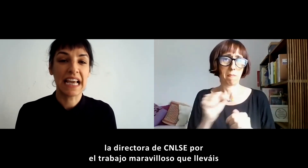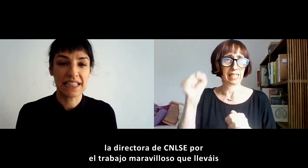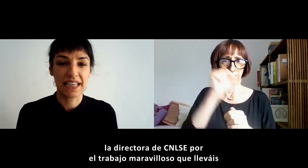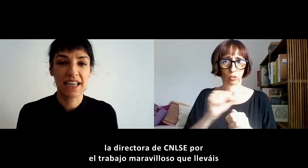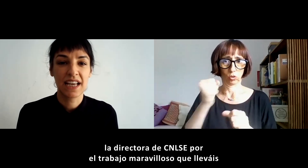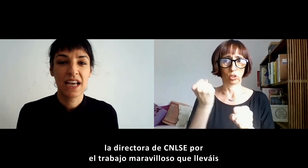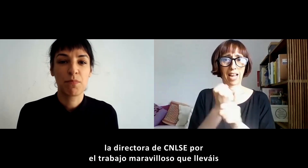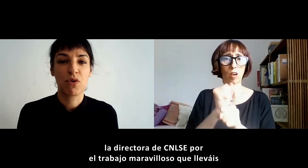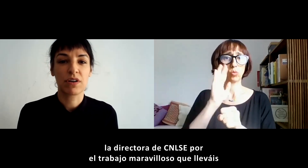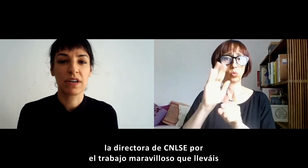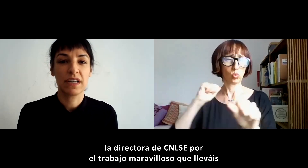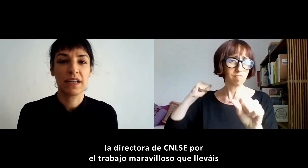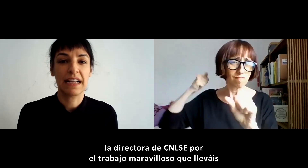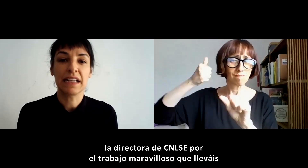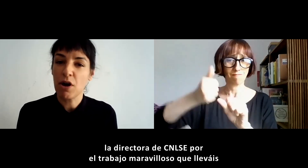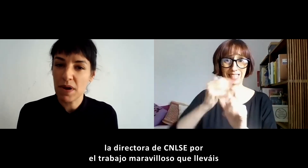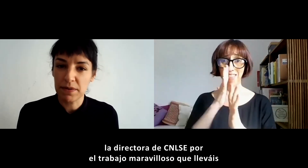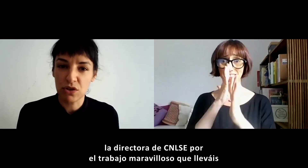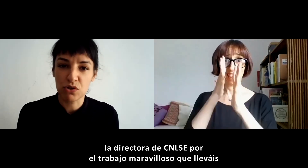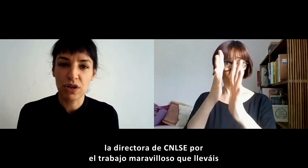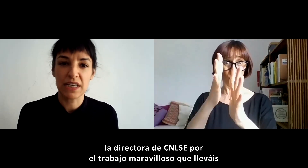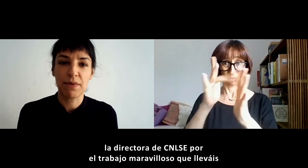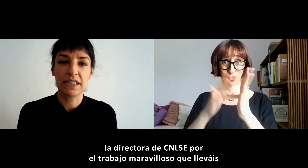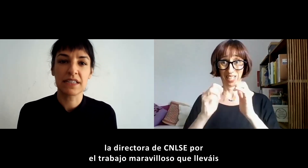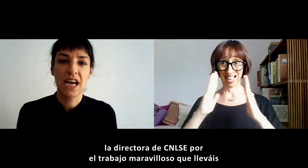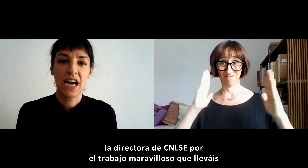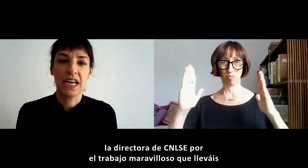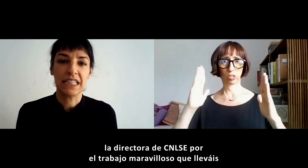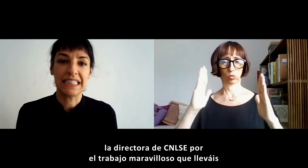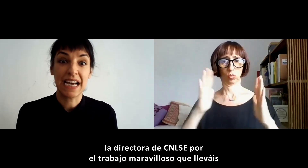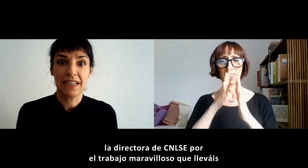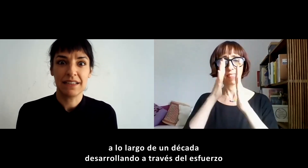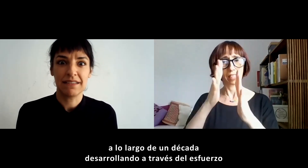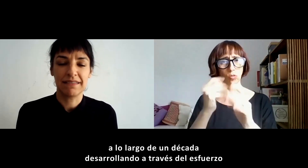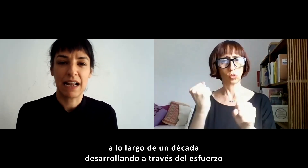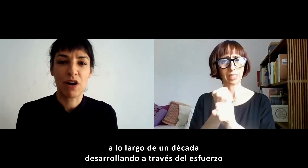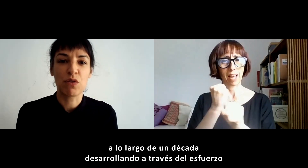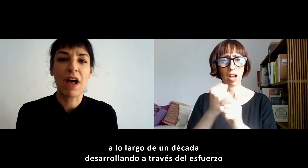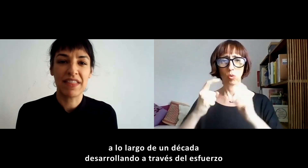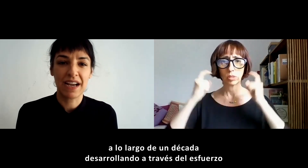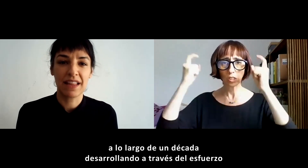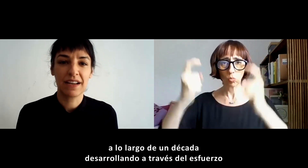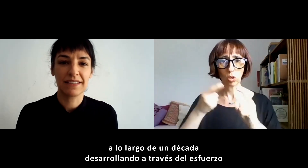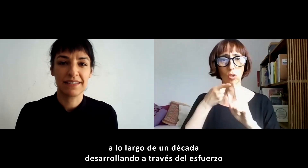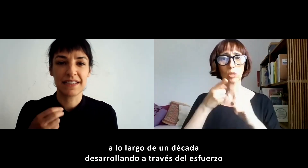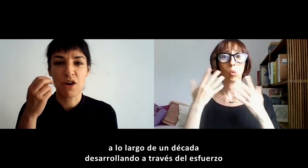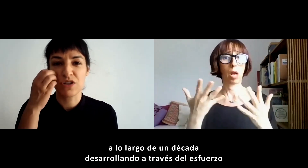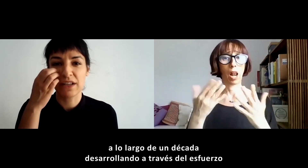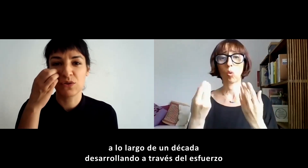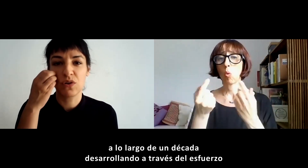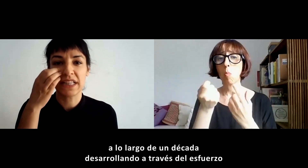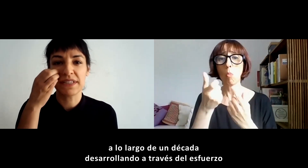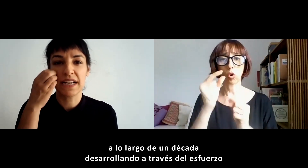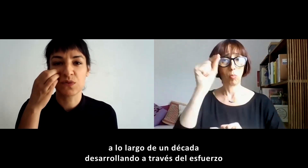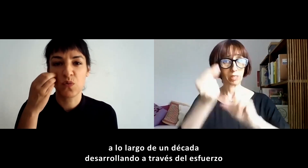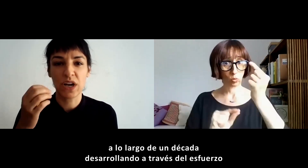del CENELSE, por el trabajo maravilloso que lleváis ya a lo largo de una década